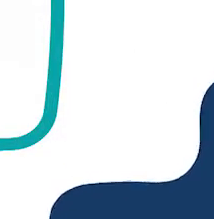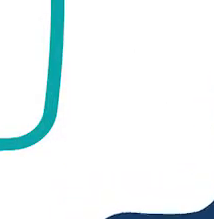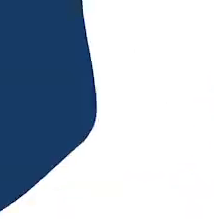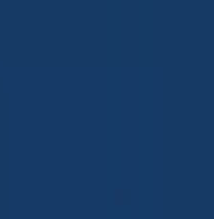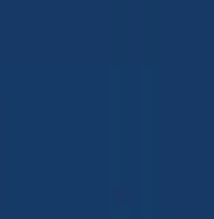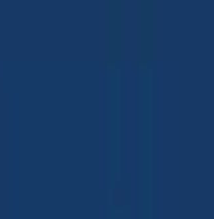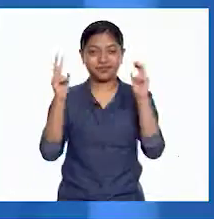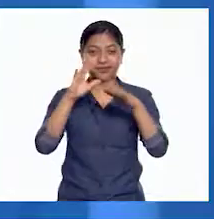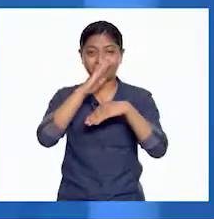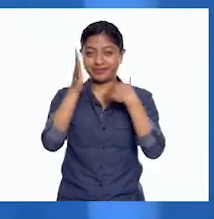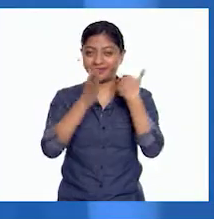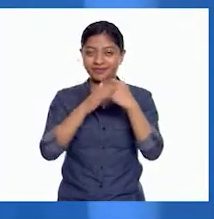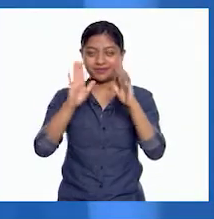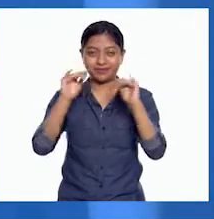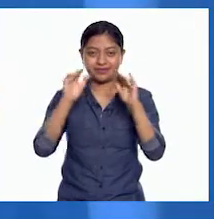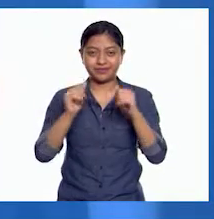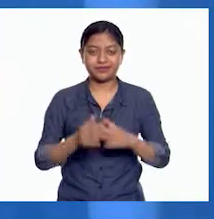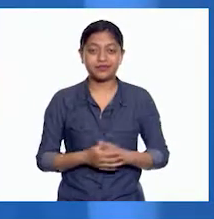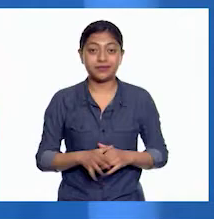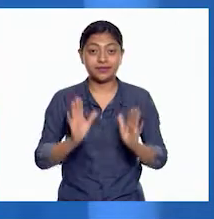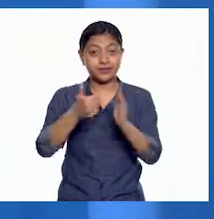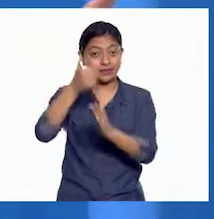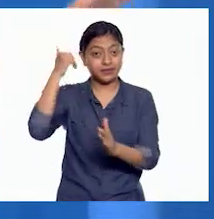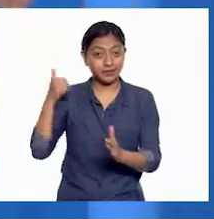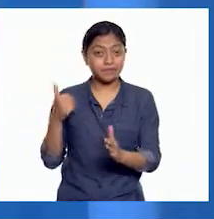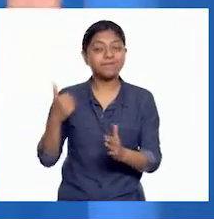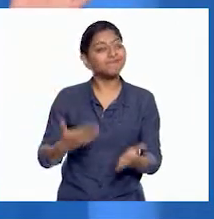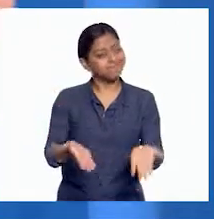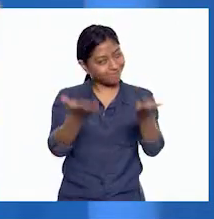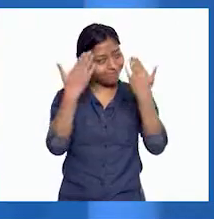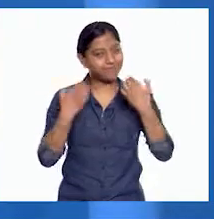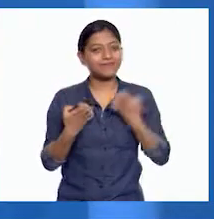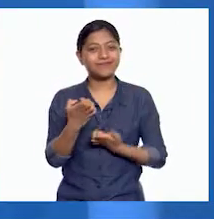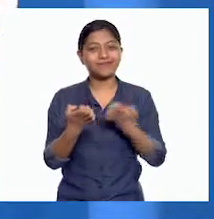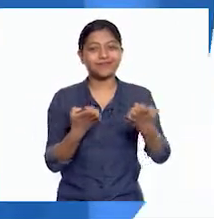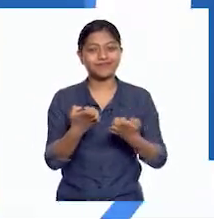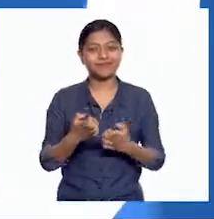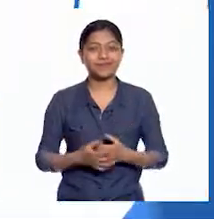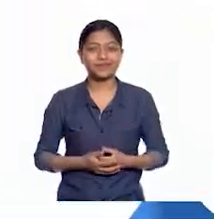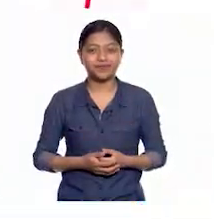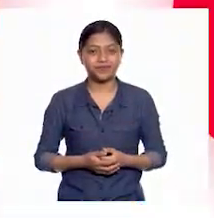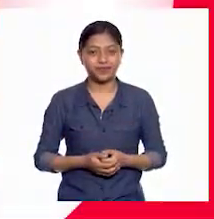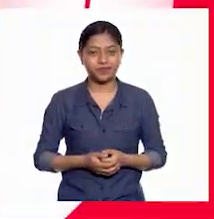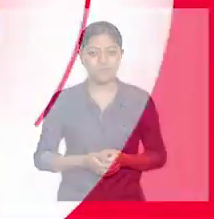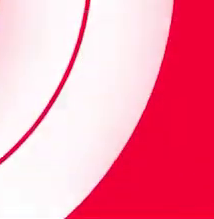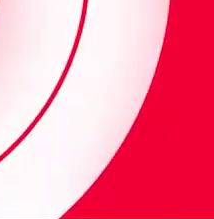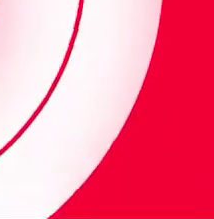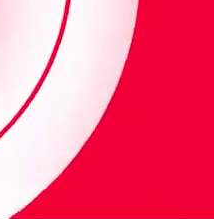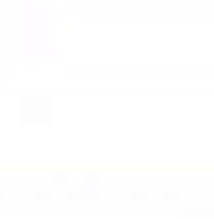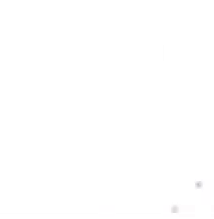Nos vemos hasta la próxima. Pero antes, a movernos un poco.